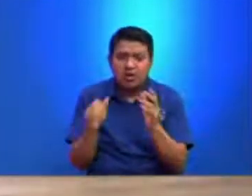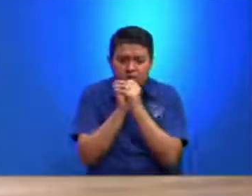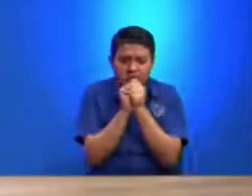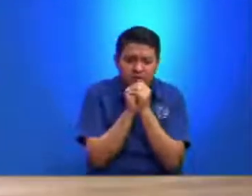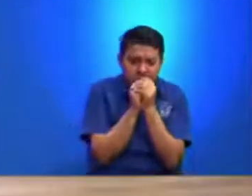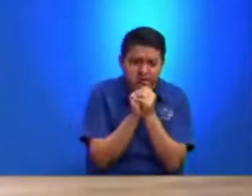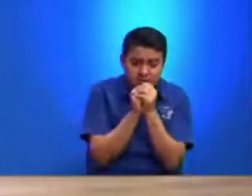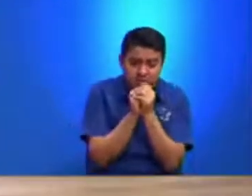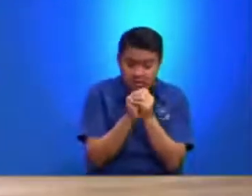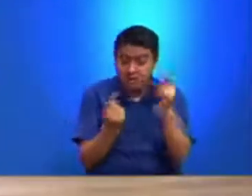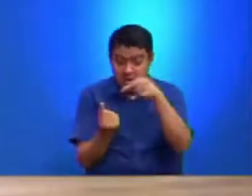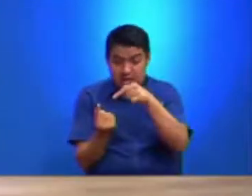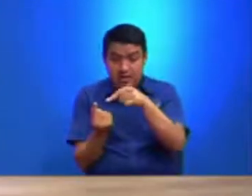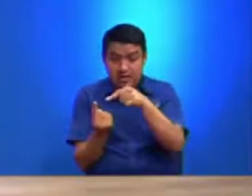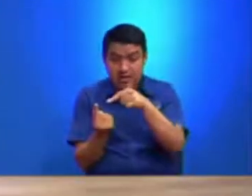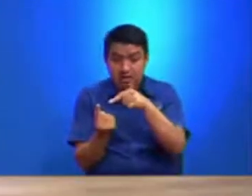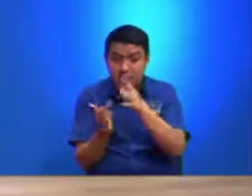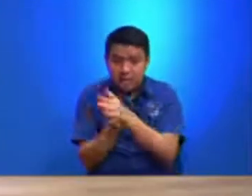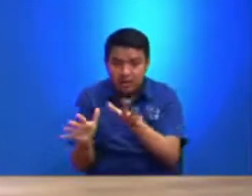Resucitó.